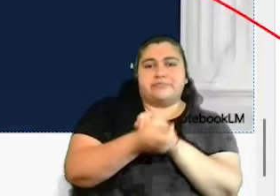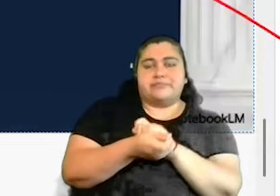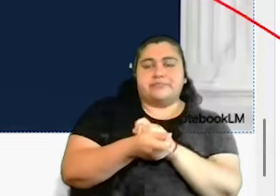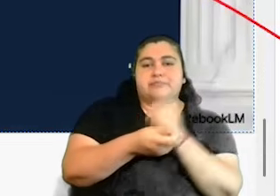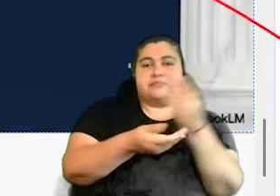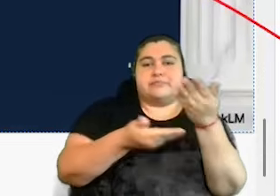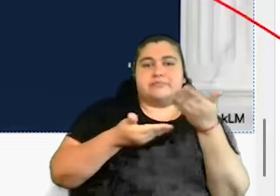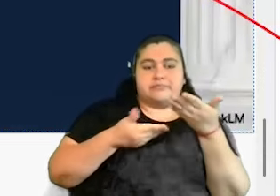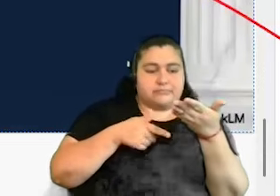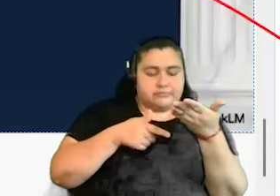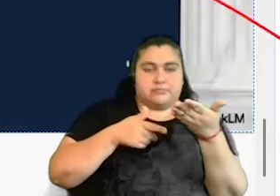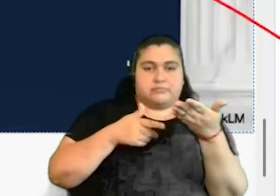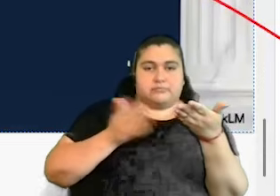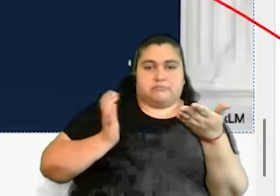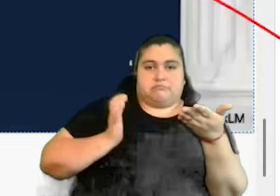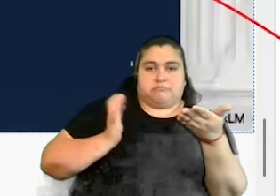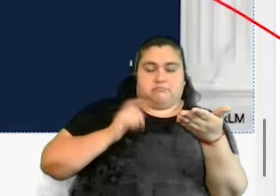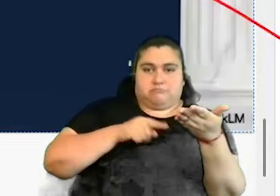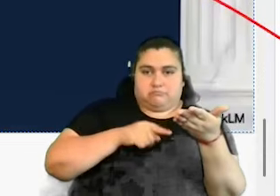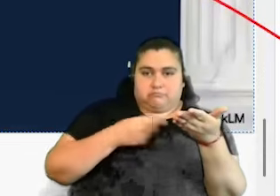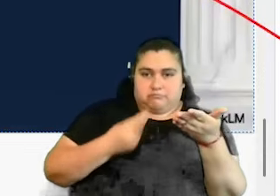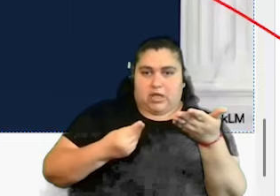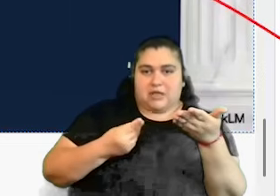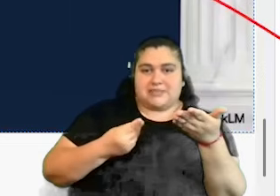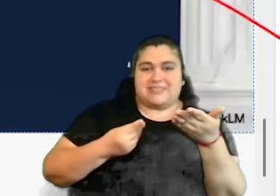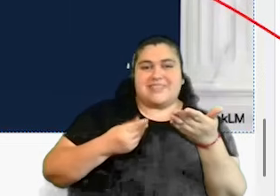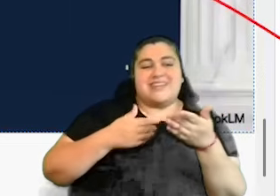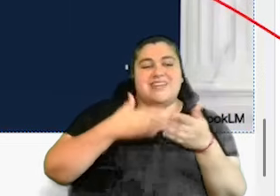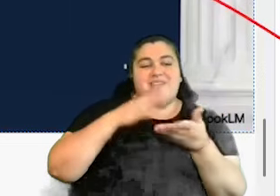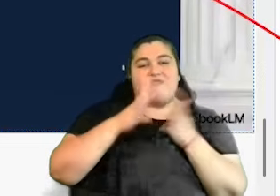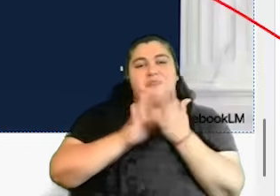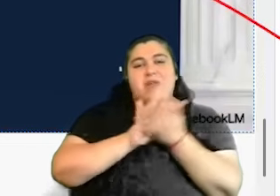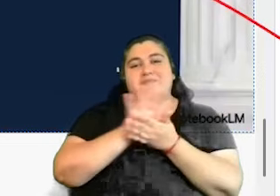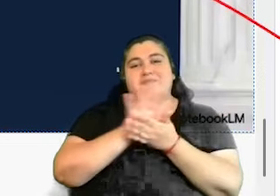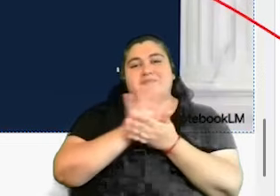fiscalización, porque una cosa era tener que ir a tocar el pianito y otra cosa hablar de plata.